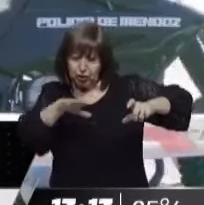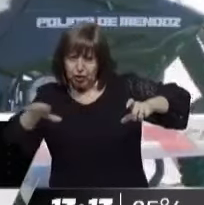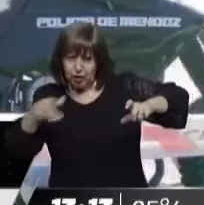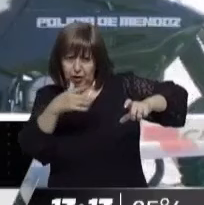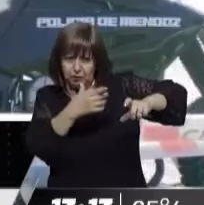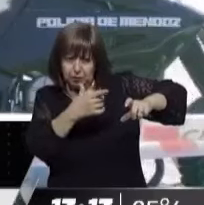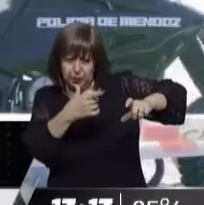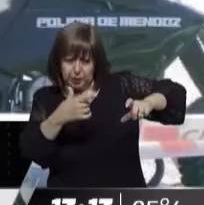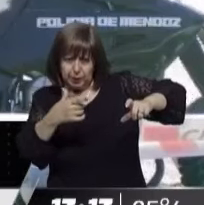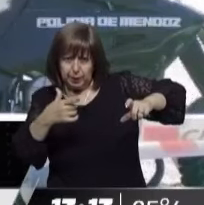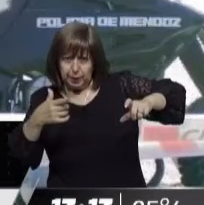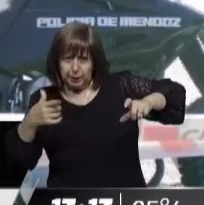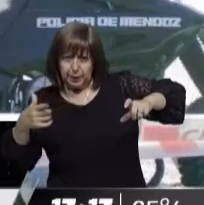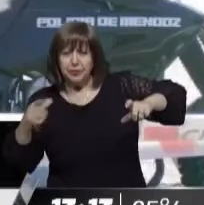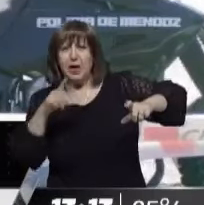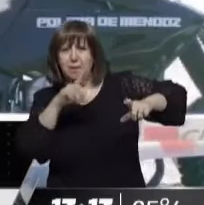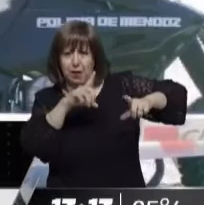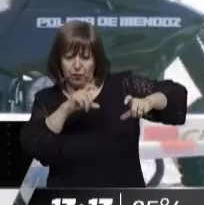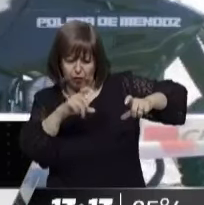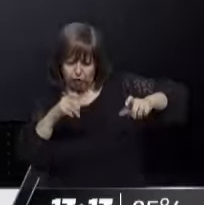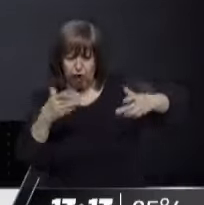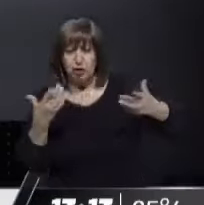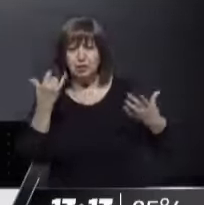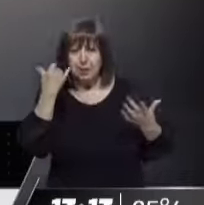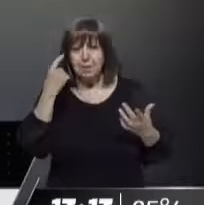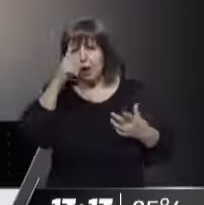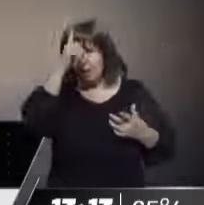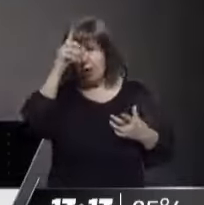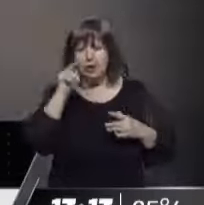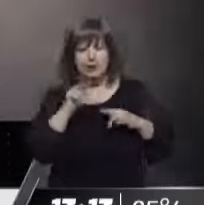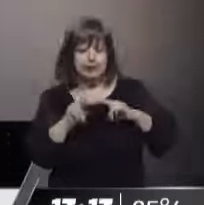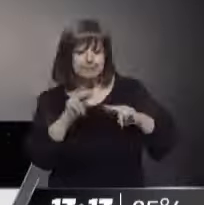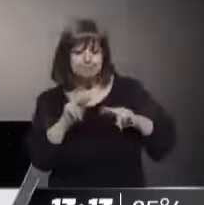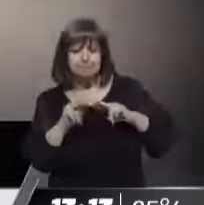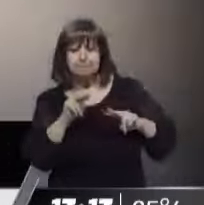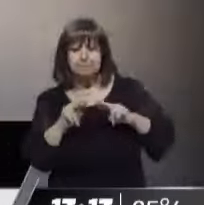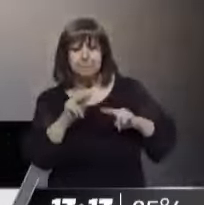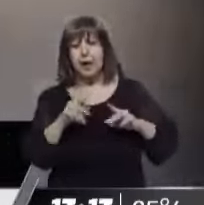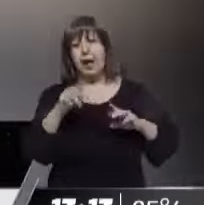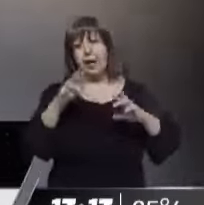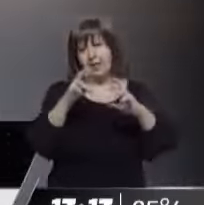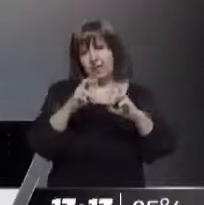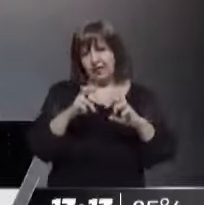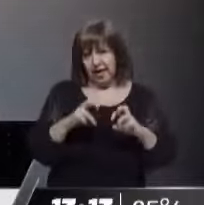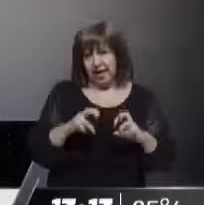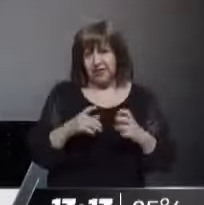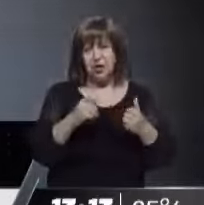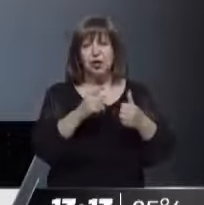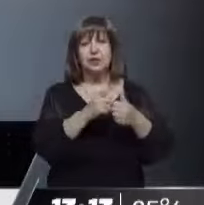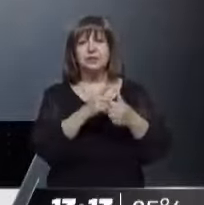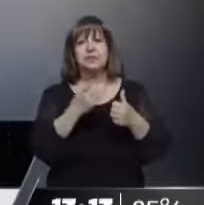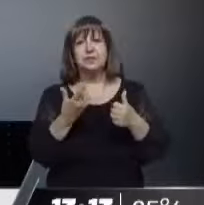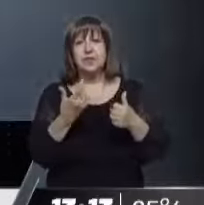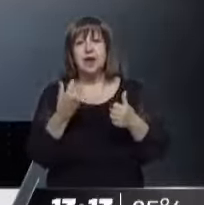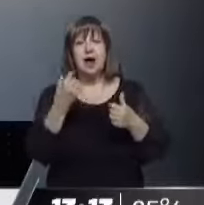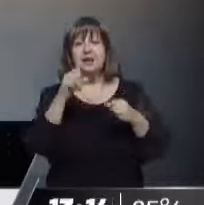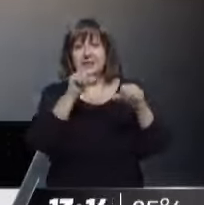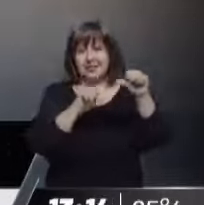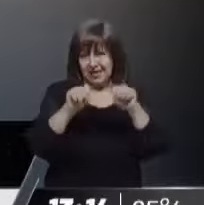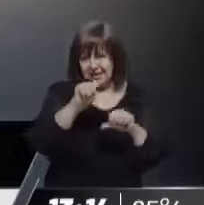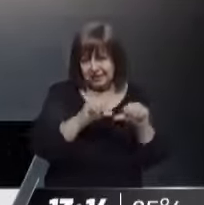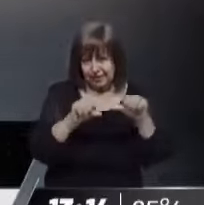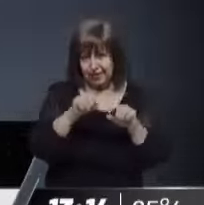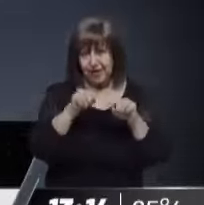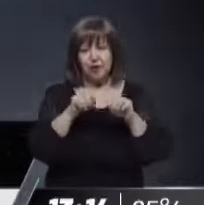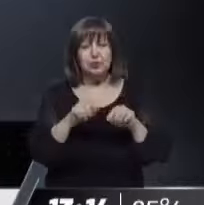que las está observando justamente la gente de la policía para hacer las tareas que corresponden en lo que tiene que ver con lo científico.